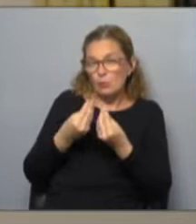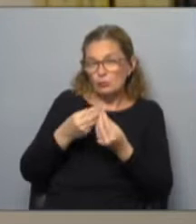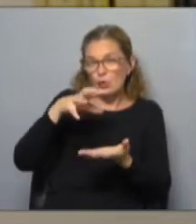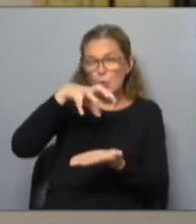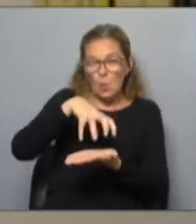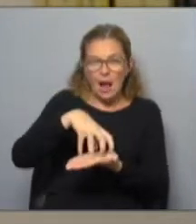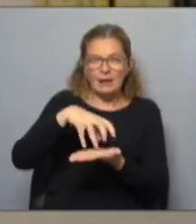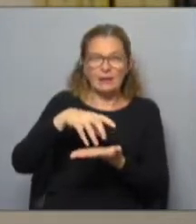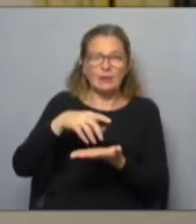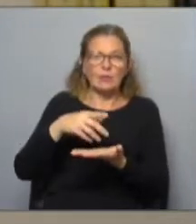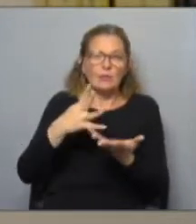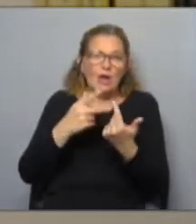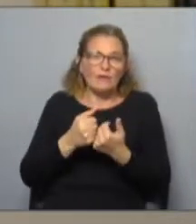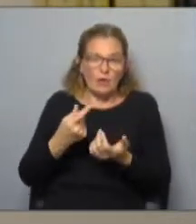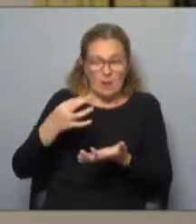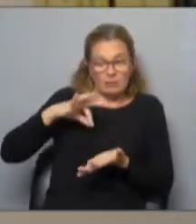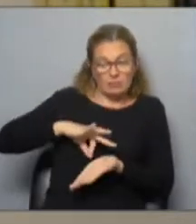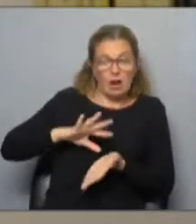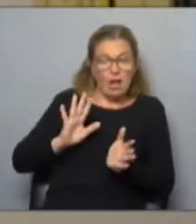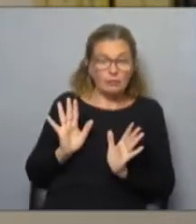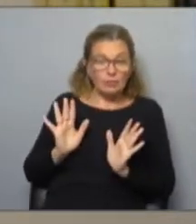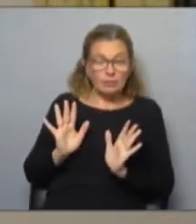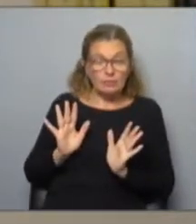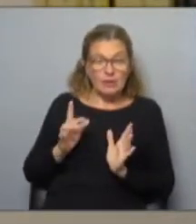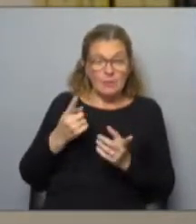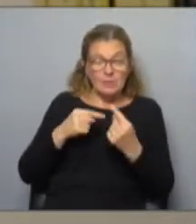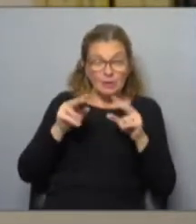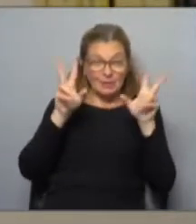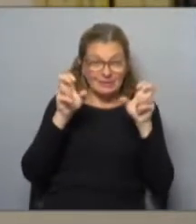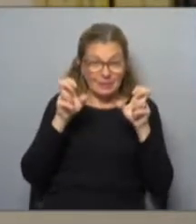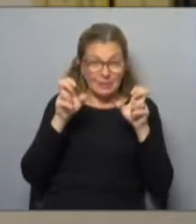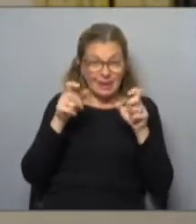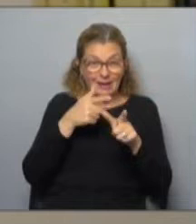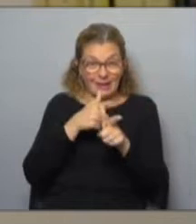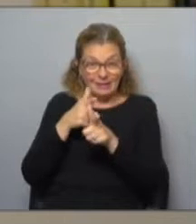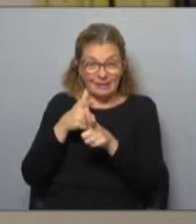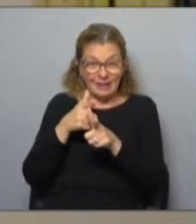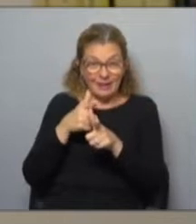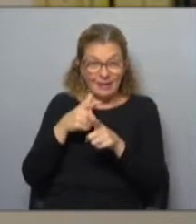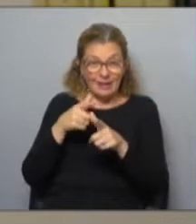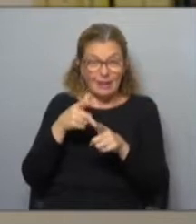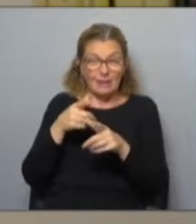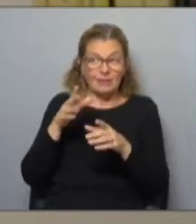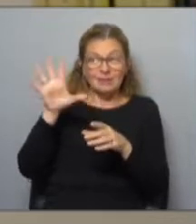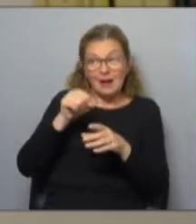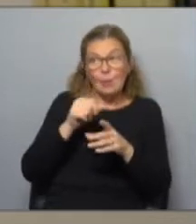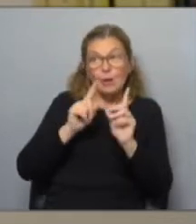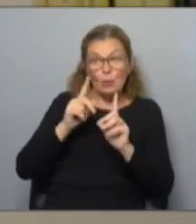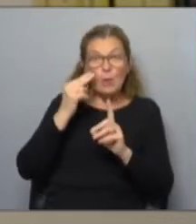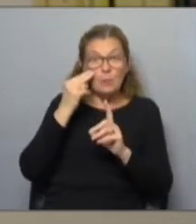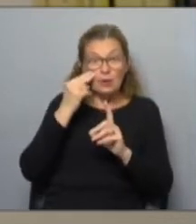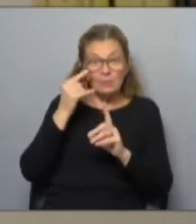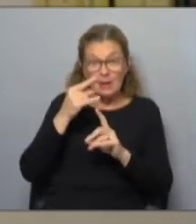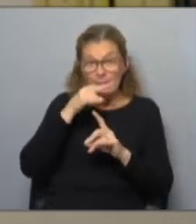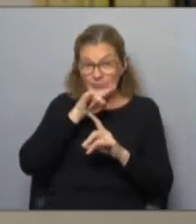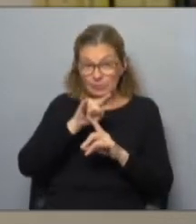una forma de ingreso, pero el tema es que la caza deportiva en realidad es la que nos trajo algunos de los problemas, porque si uno piensa en el